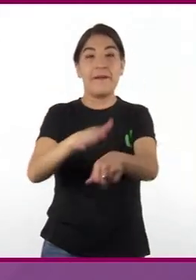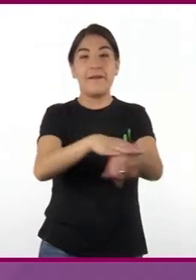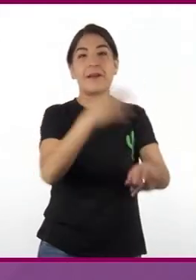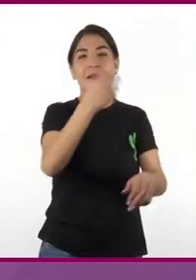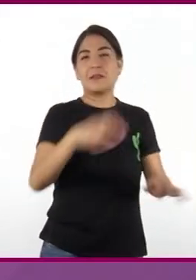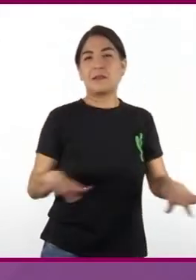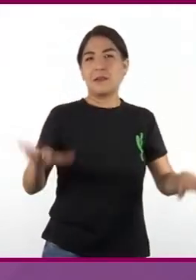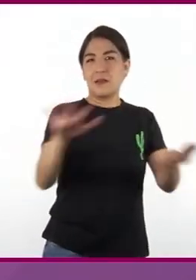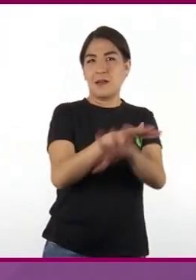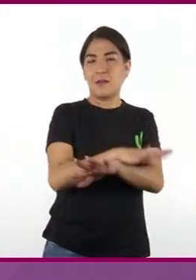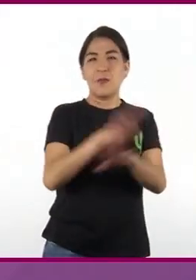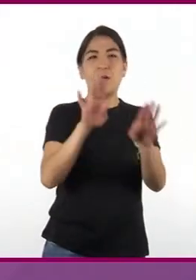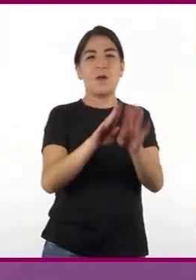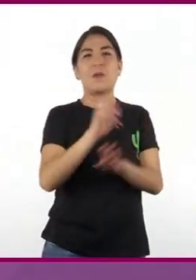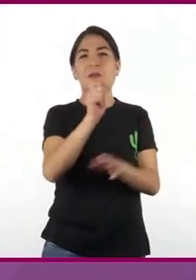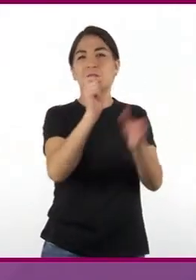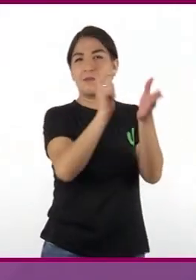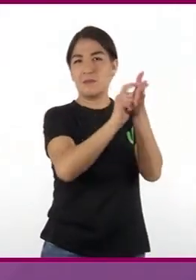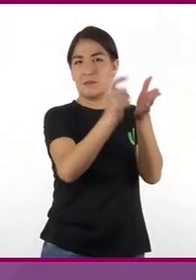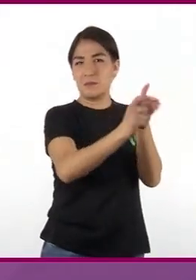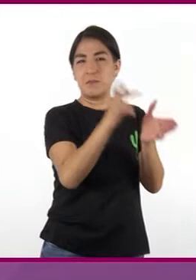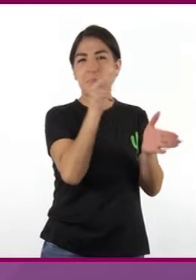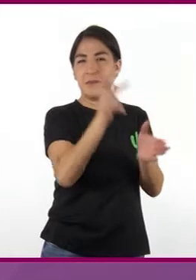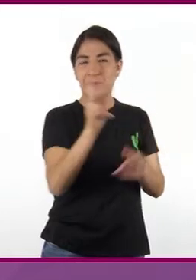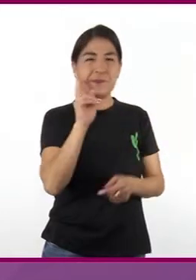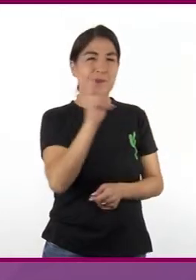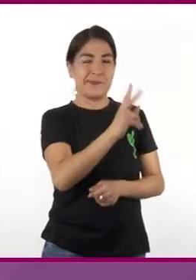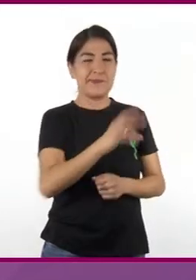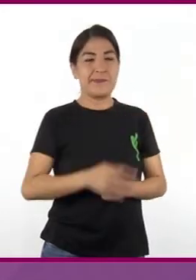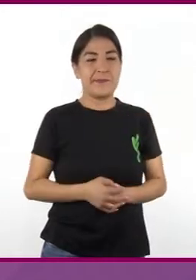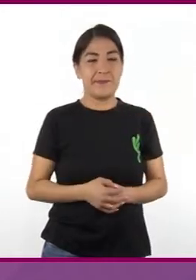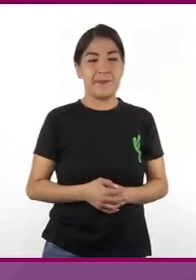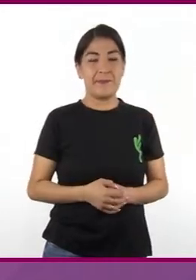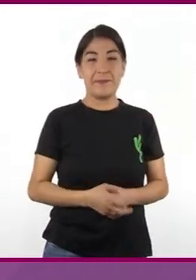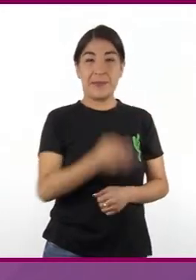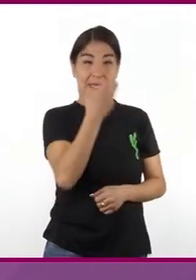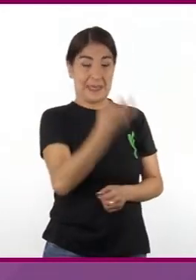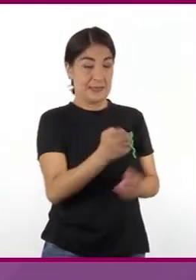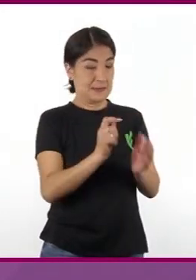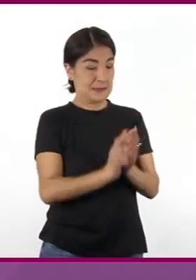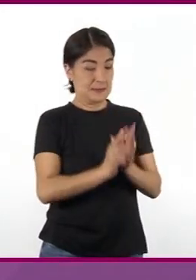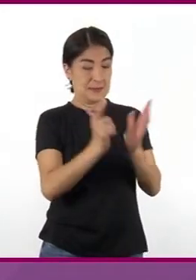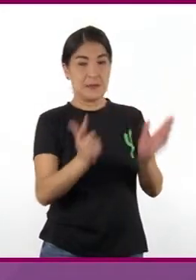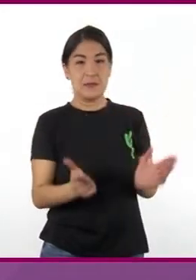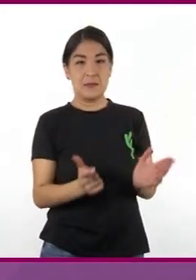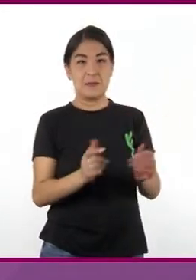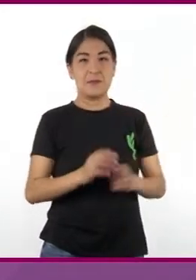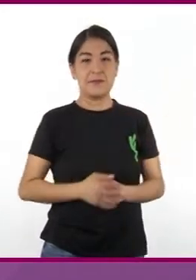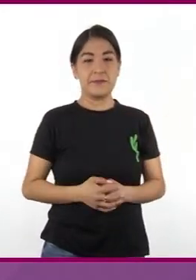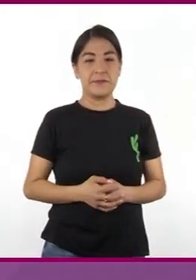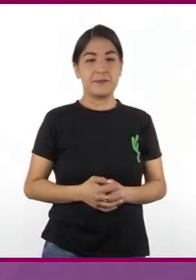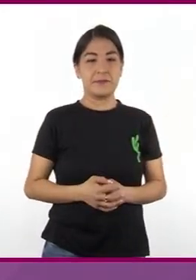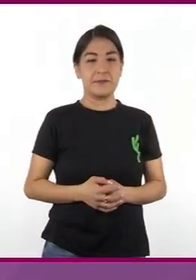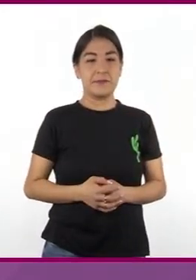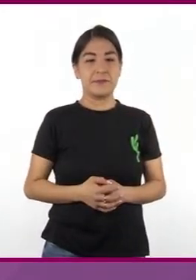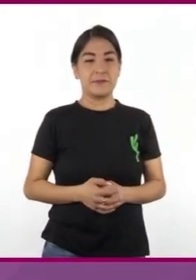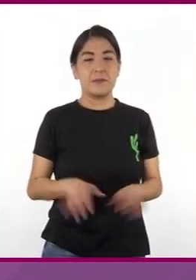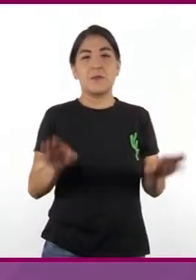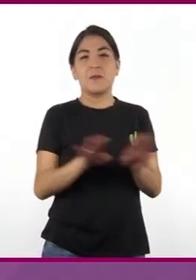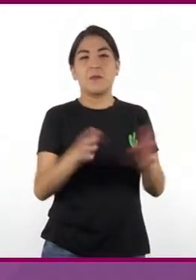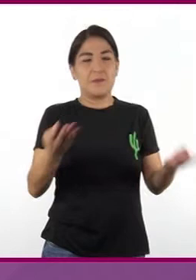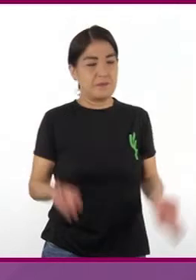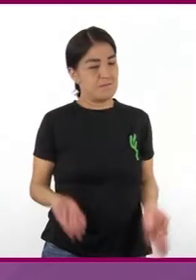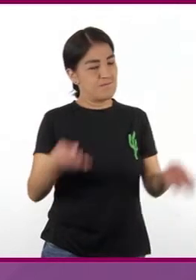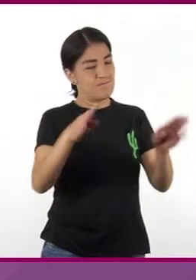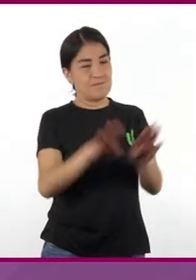en su producción lírica. Dice así: este libro cierra una modalidad mía. Si la vida y